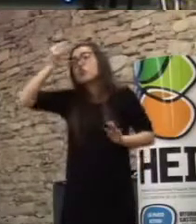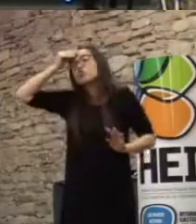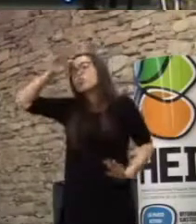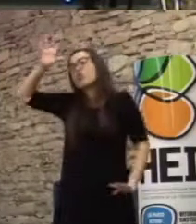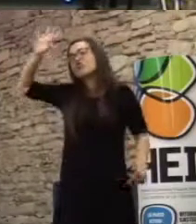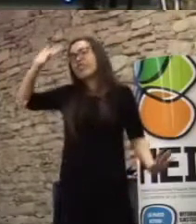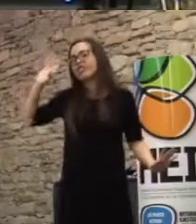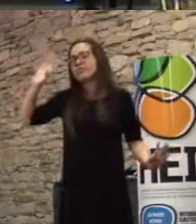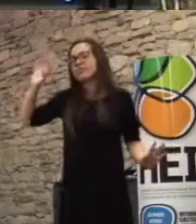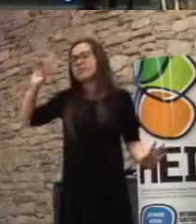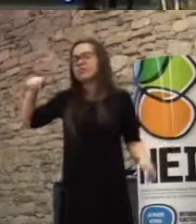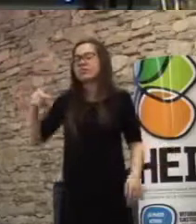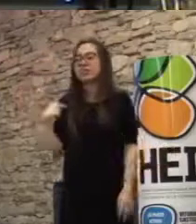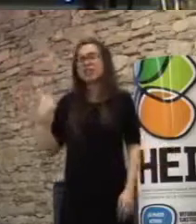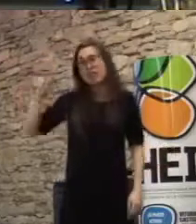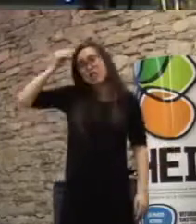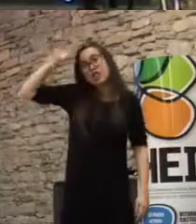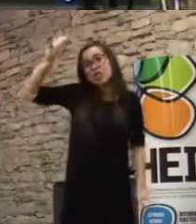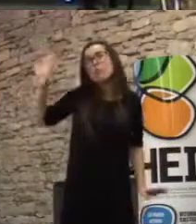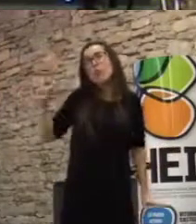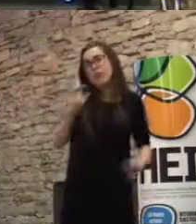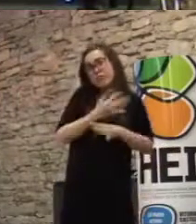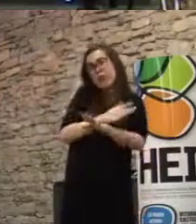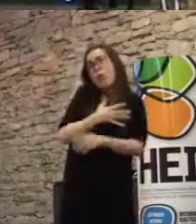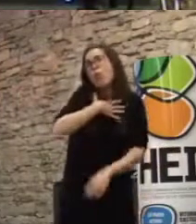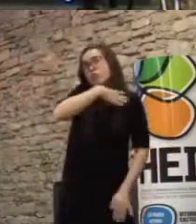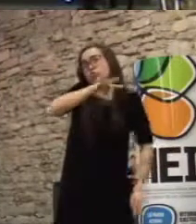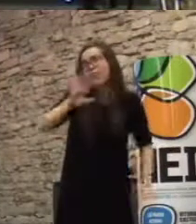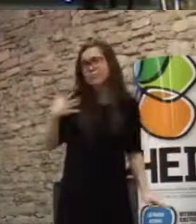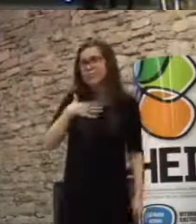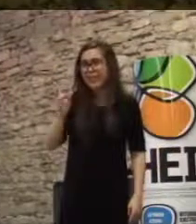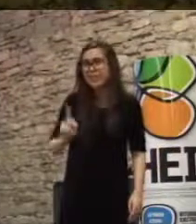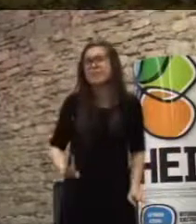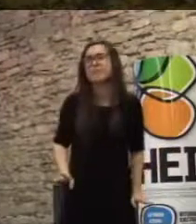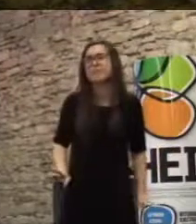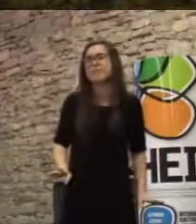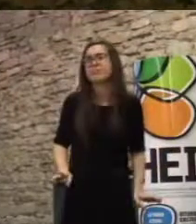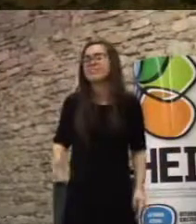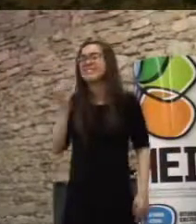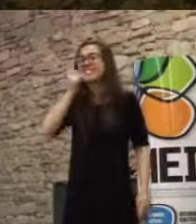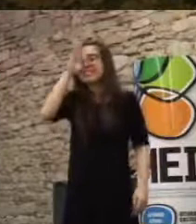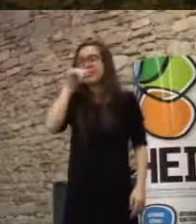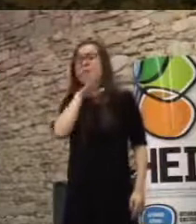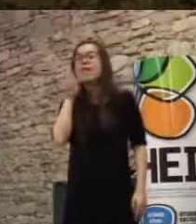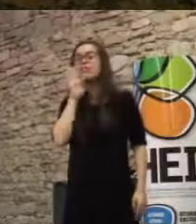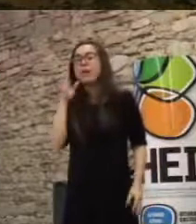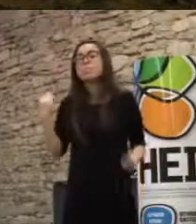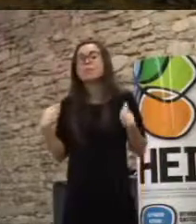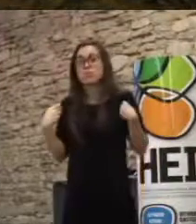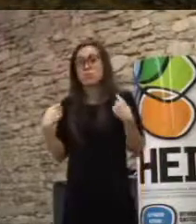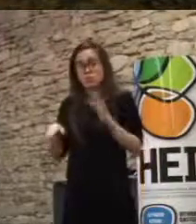no si yo supongo que ya le gusta a saber si tu padre o tu madre están en vida